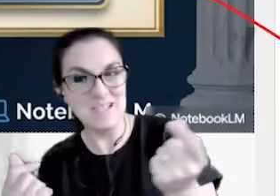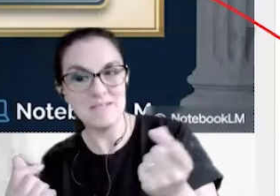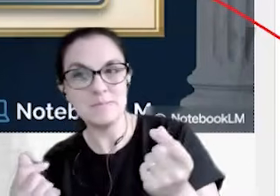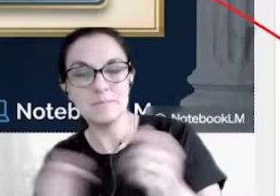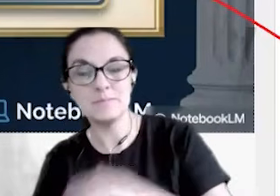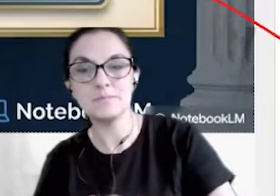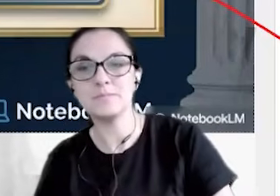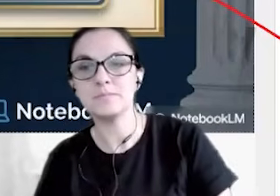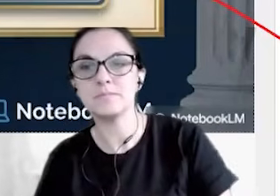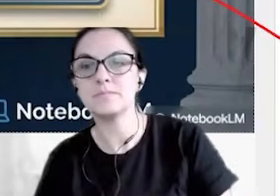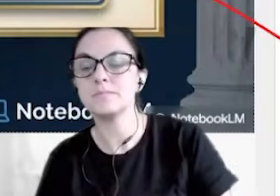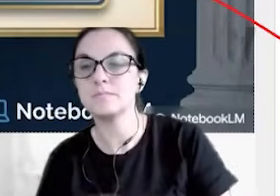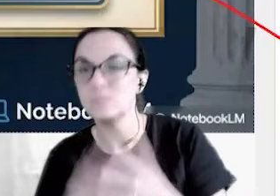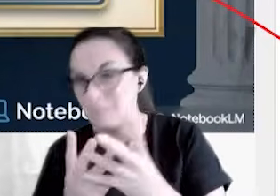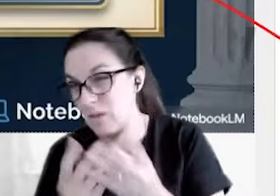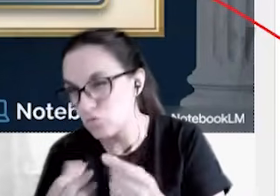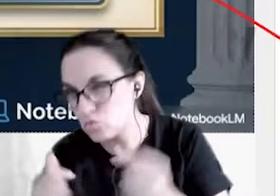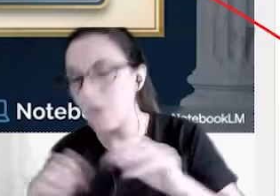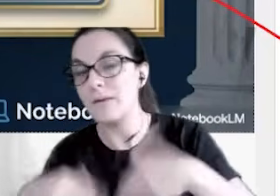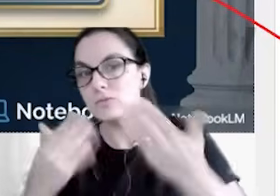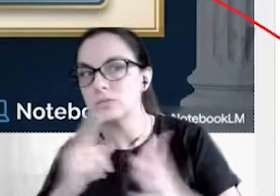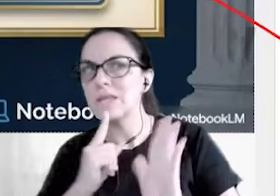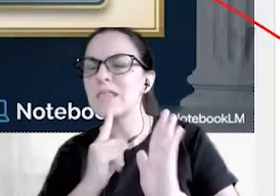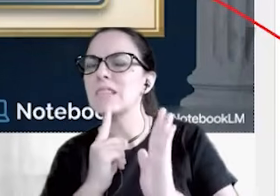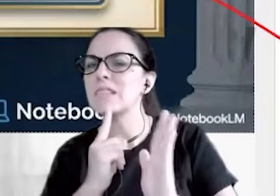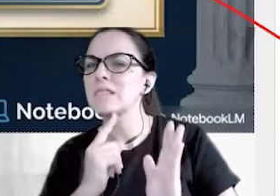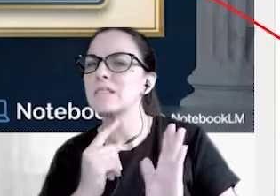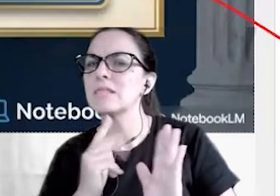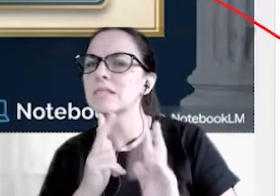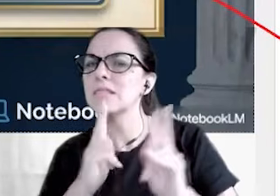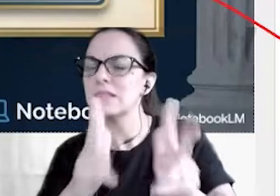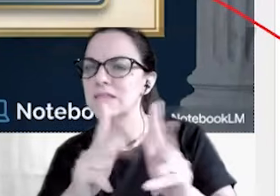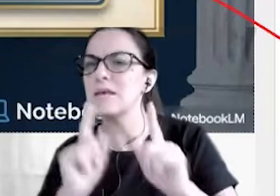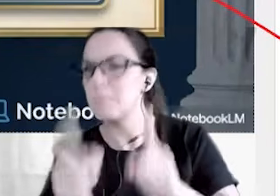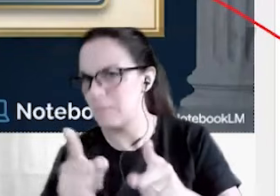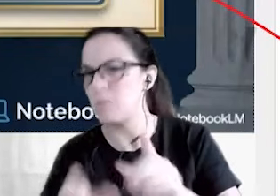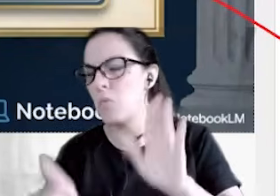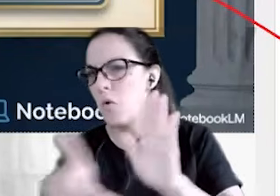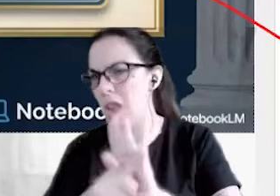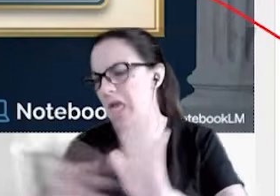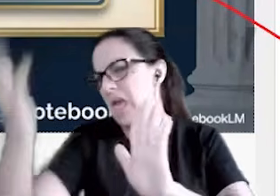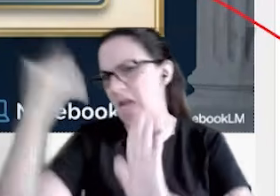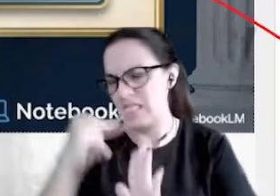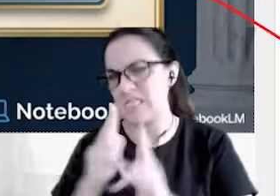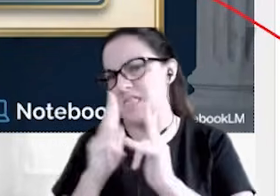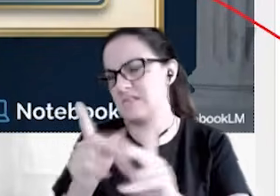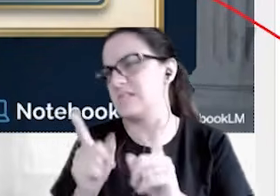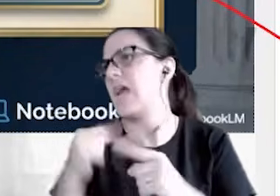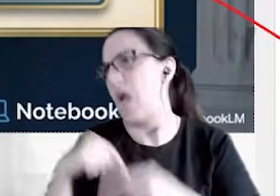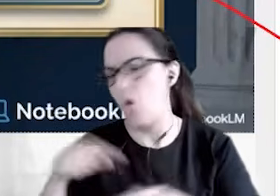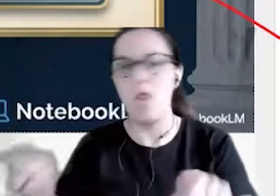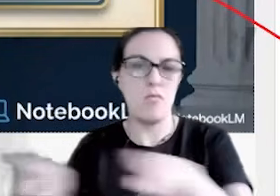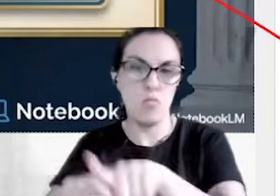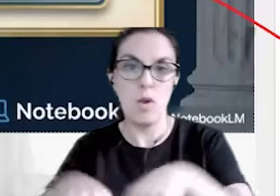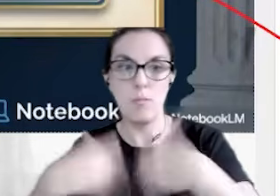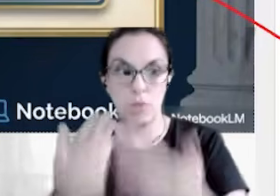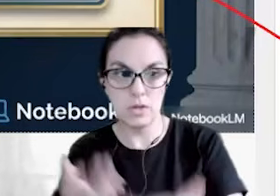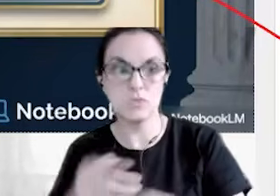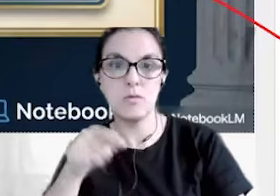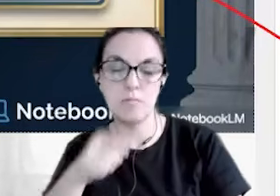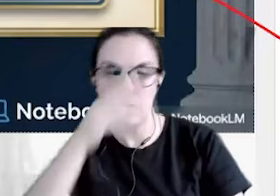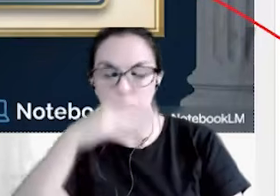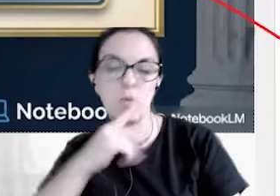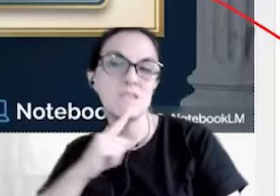había ningún hecho nuevo para apartarse de lo que ya había establecido en Palero. A su vez, ordenó